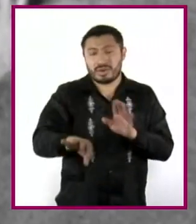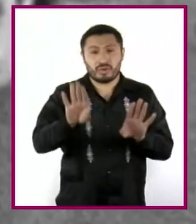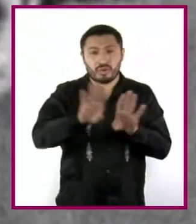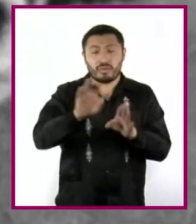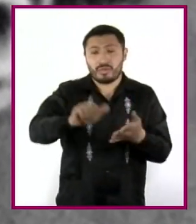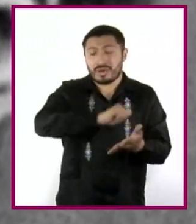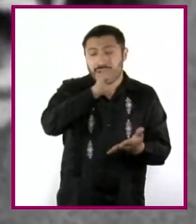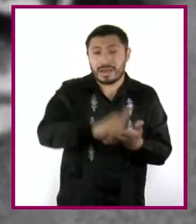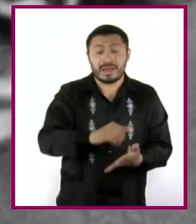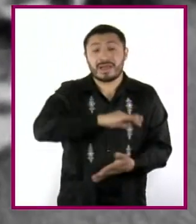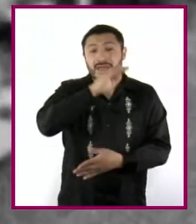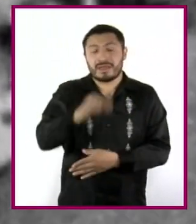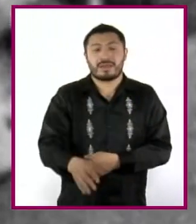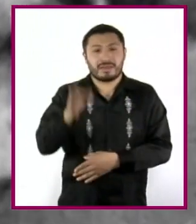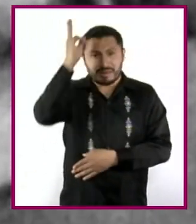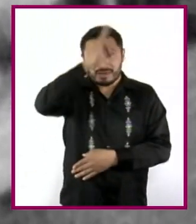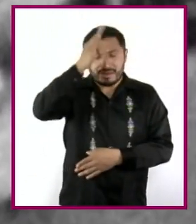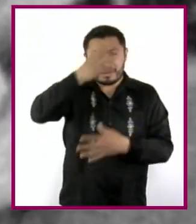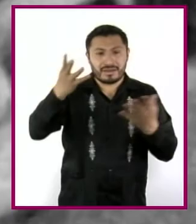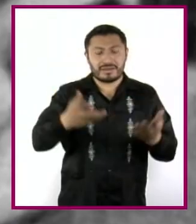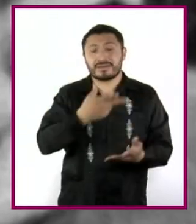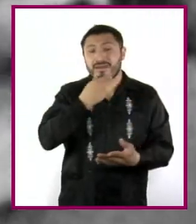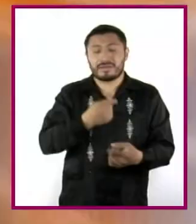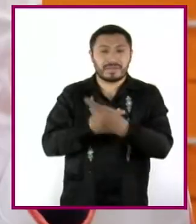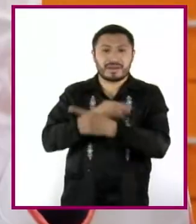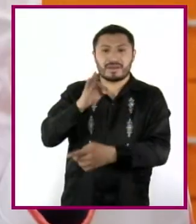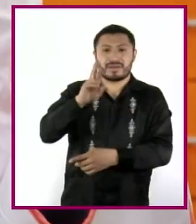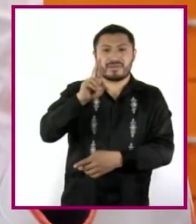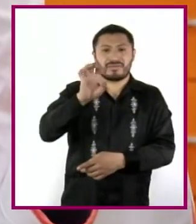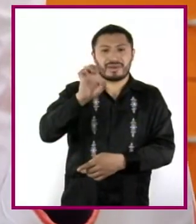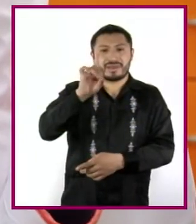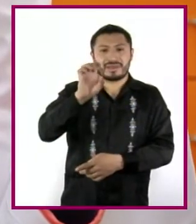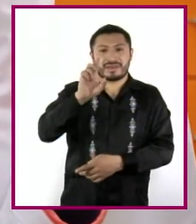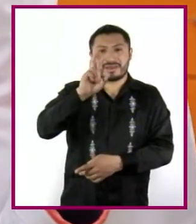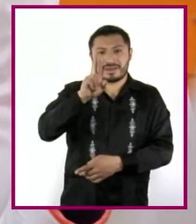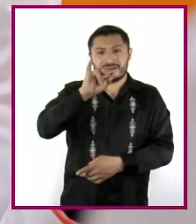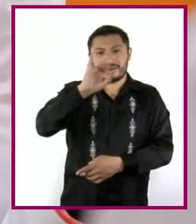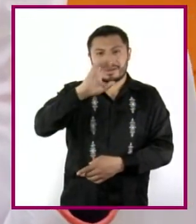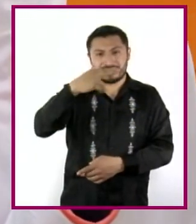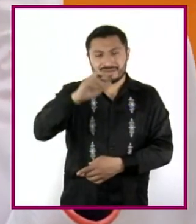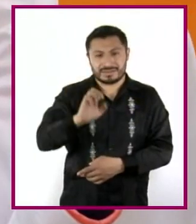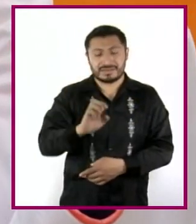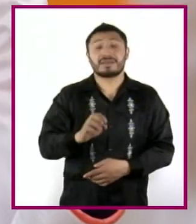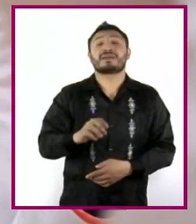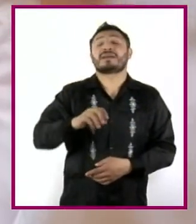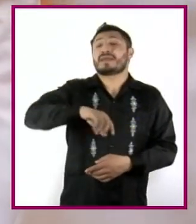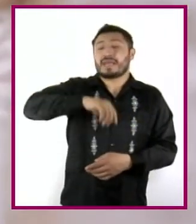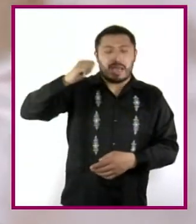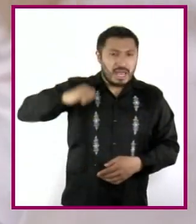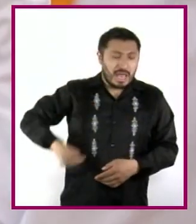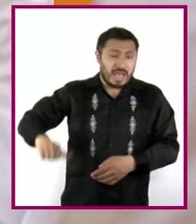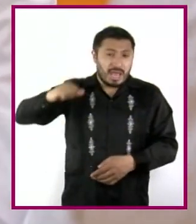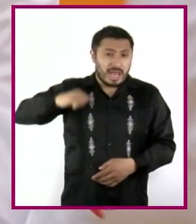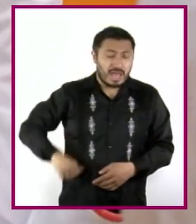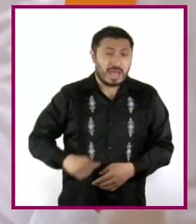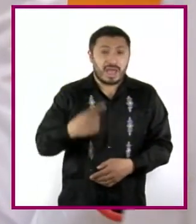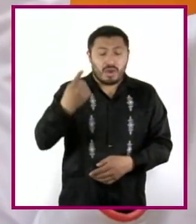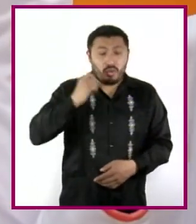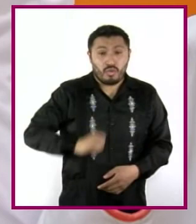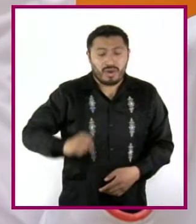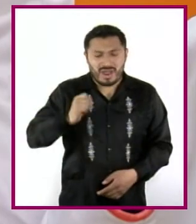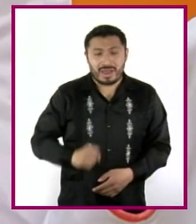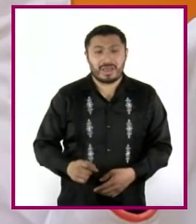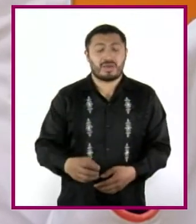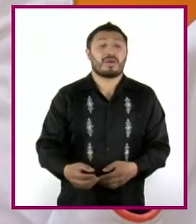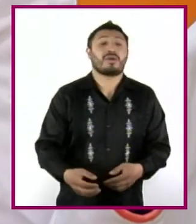fue levantada por el filósofo Friedrich Nietzsche. Desde hace más de un siglo, la ciencia es la fuente principal